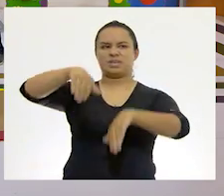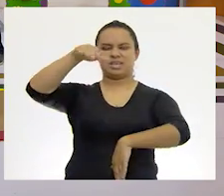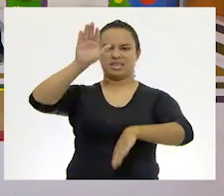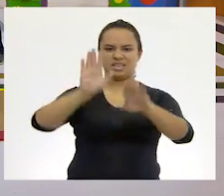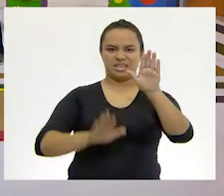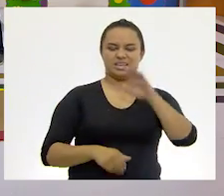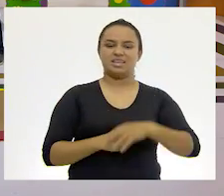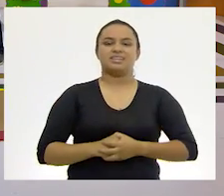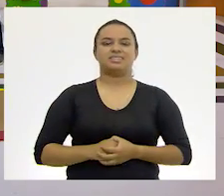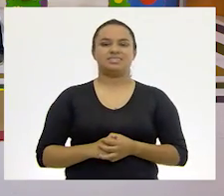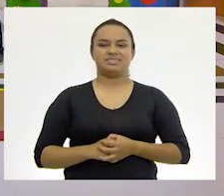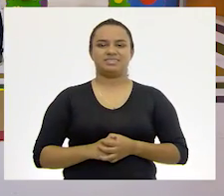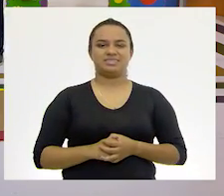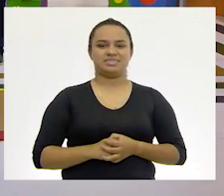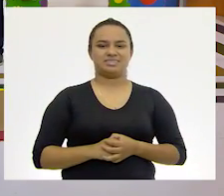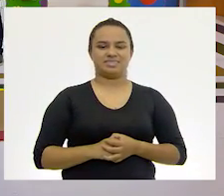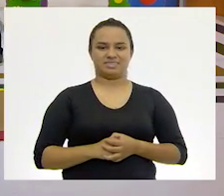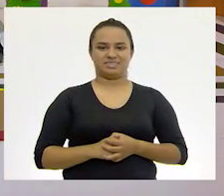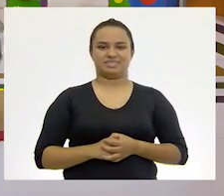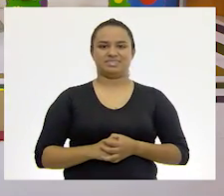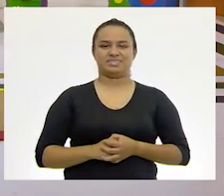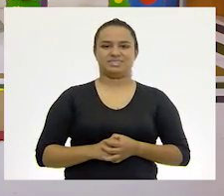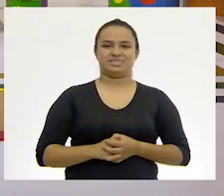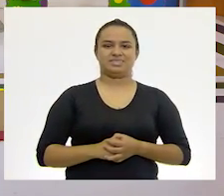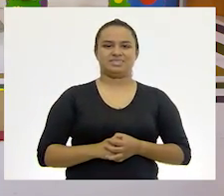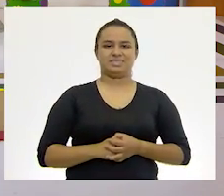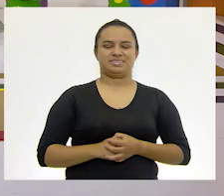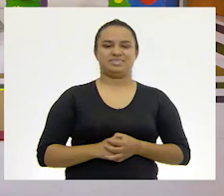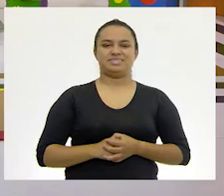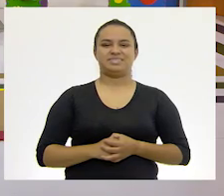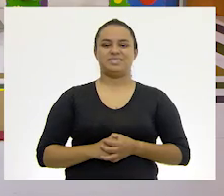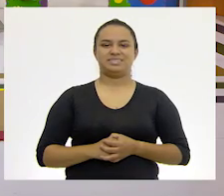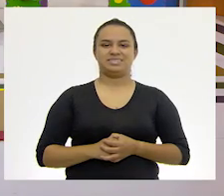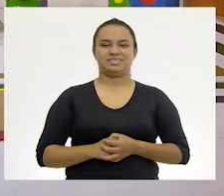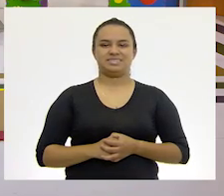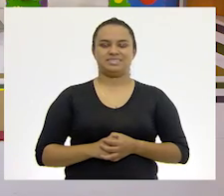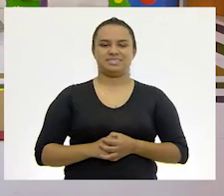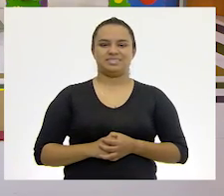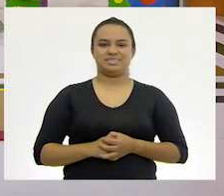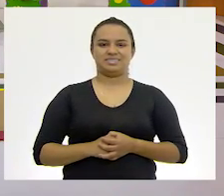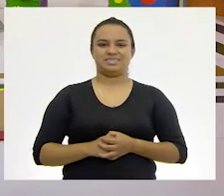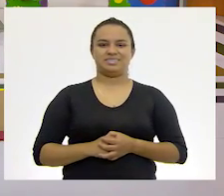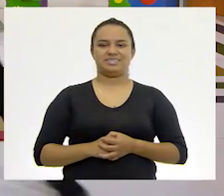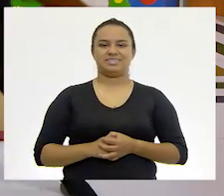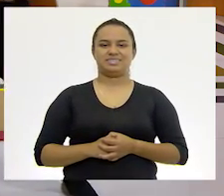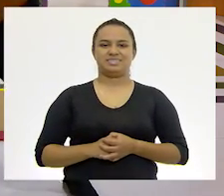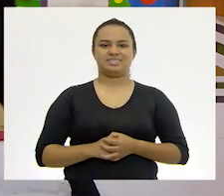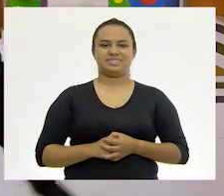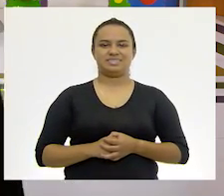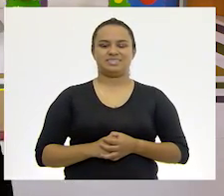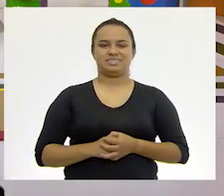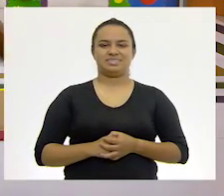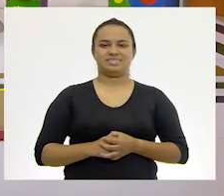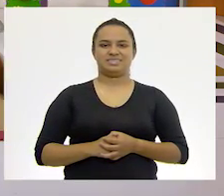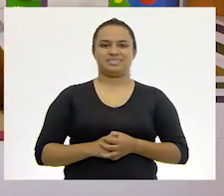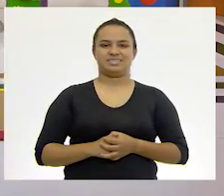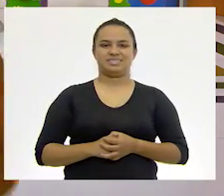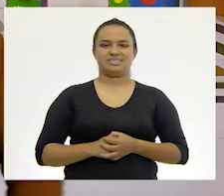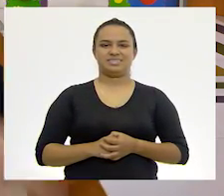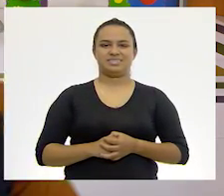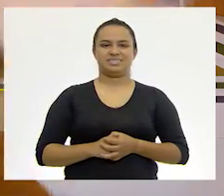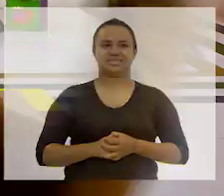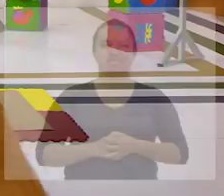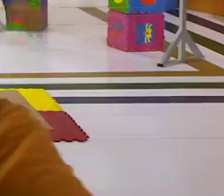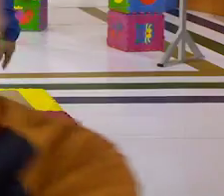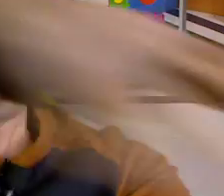por doquier. Así que por aquí, por allá, y ahora pintura por allá. Ya sé, ahora sigo moviéndome